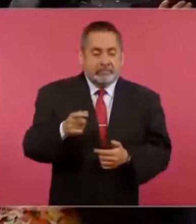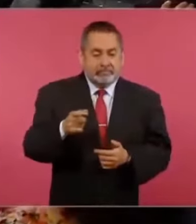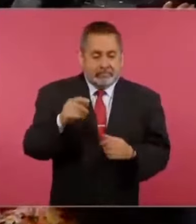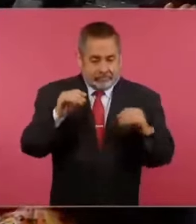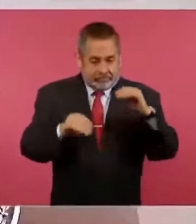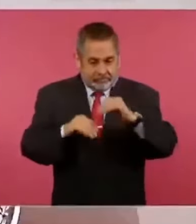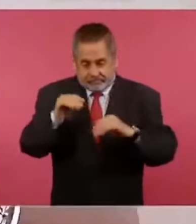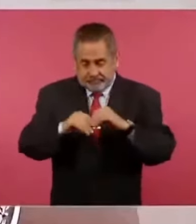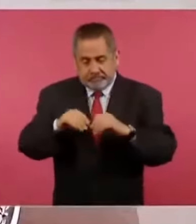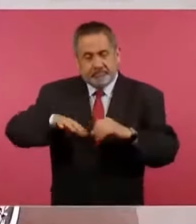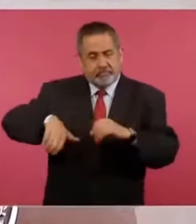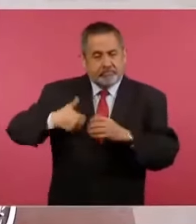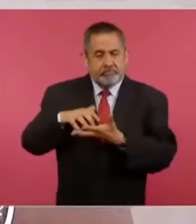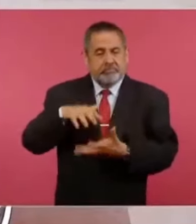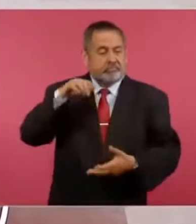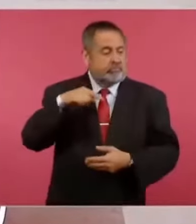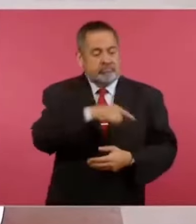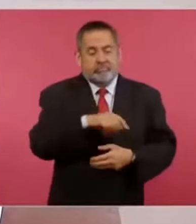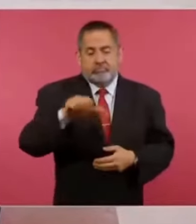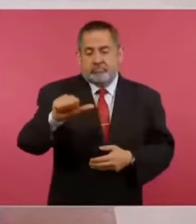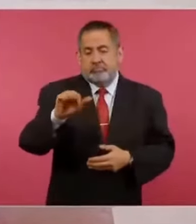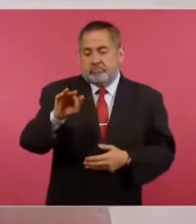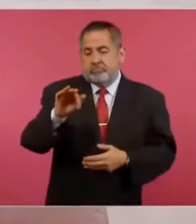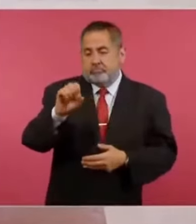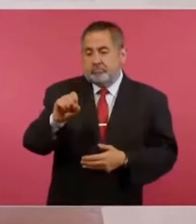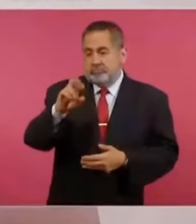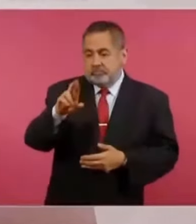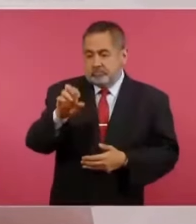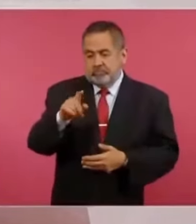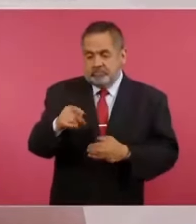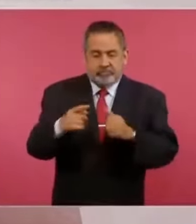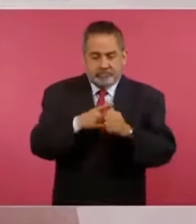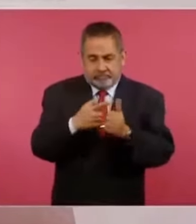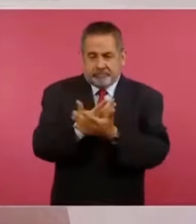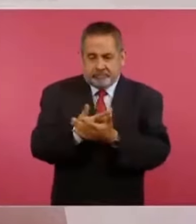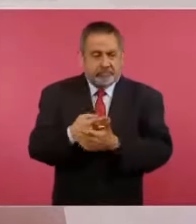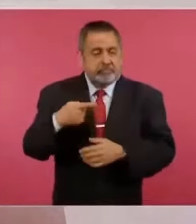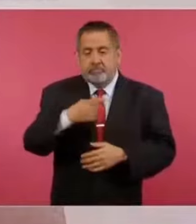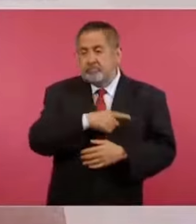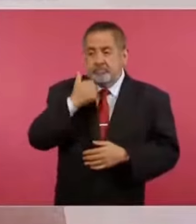acumulan las Afores, que no quieren